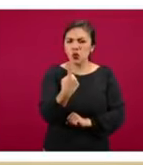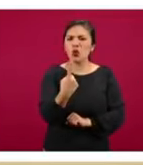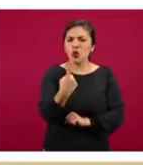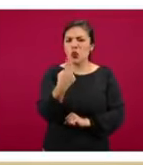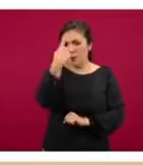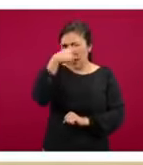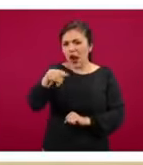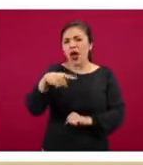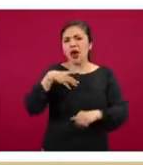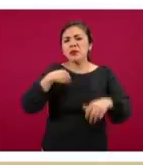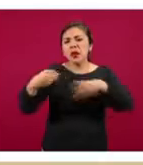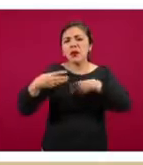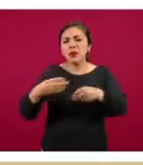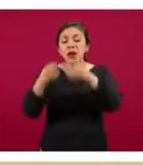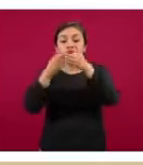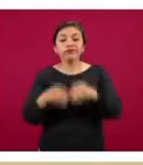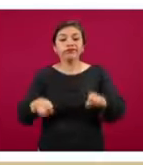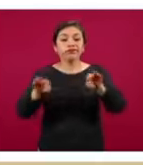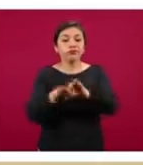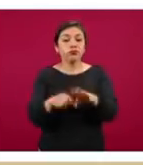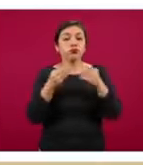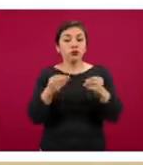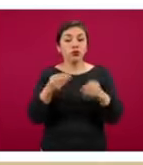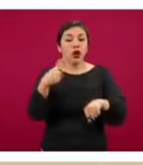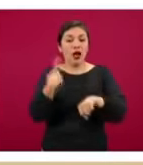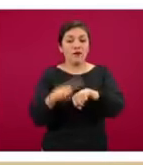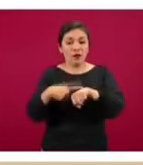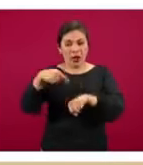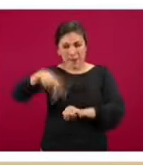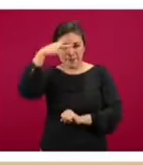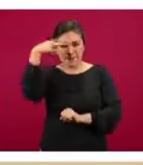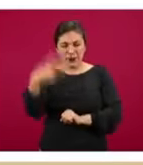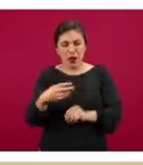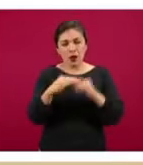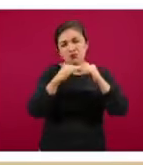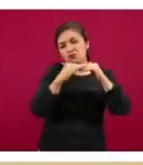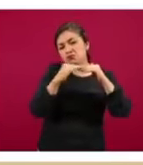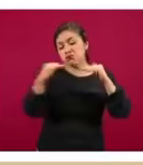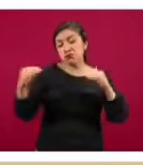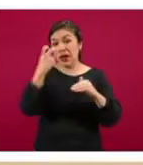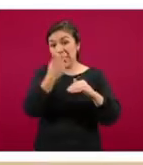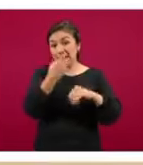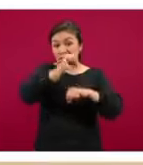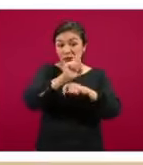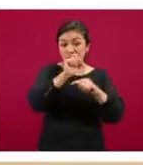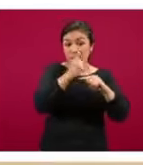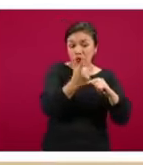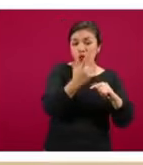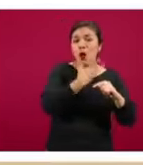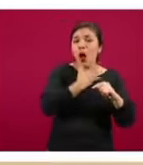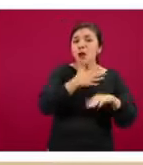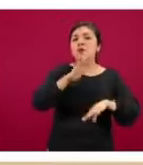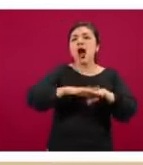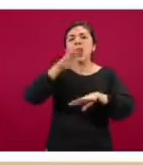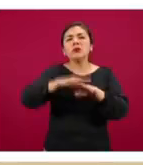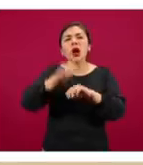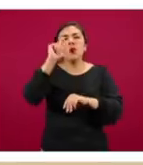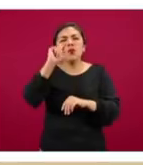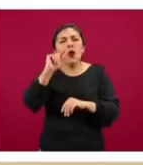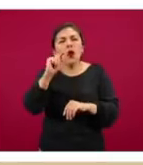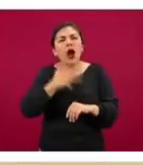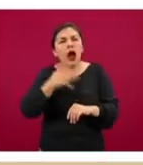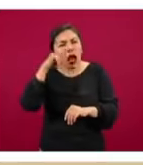la transmisión también importante de la epidemia en México, y desde esa semana prácticamente prácticamente se han venido presentando. Una ligera